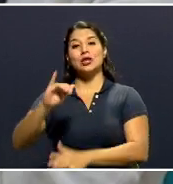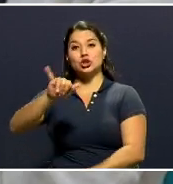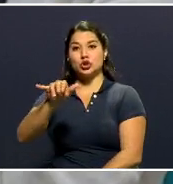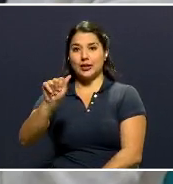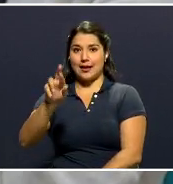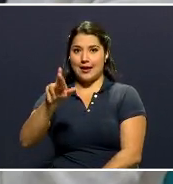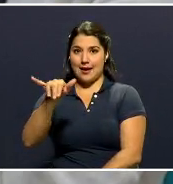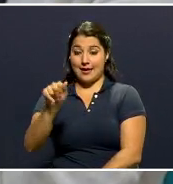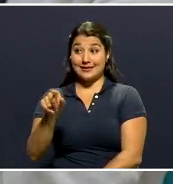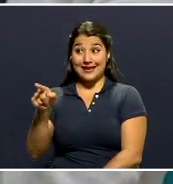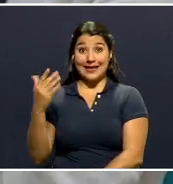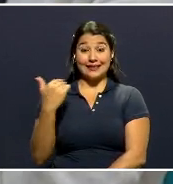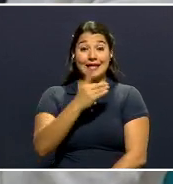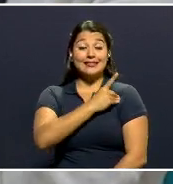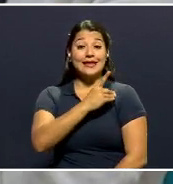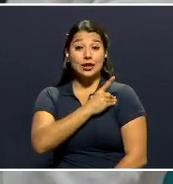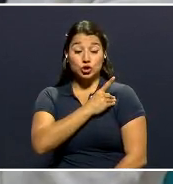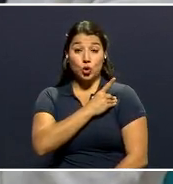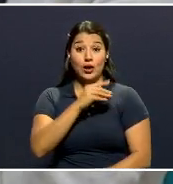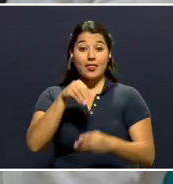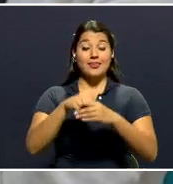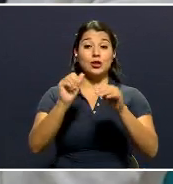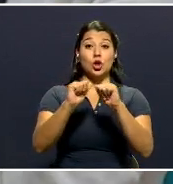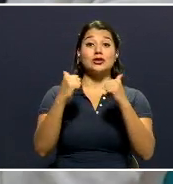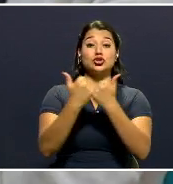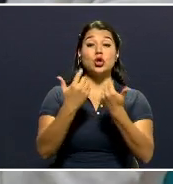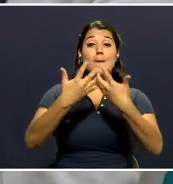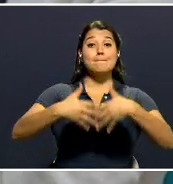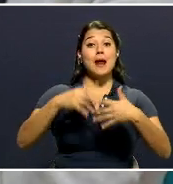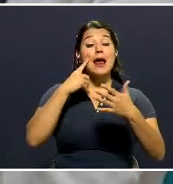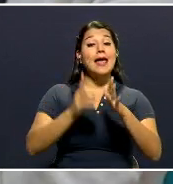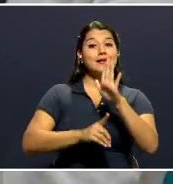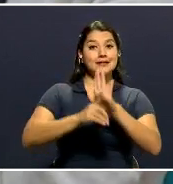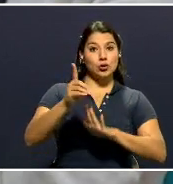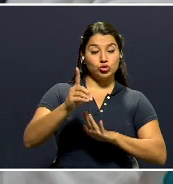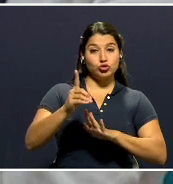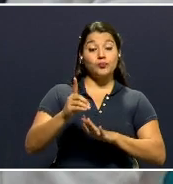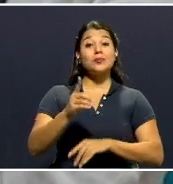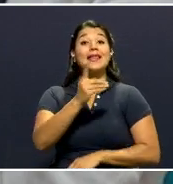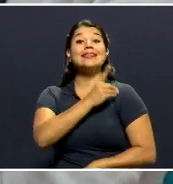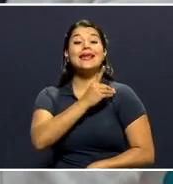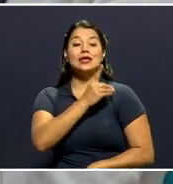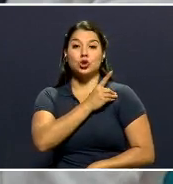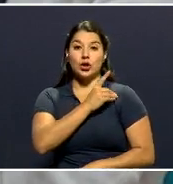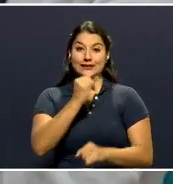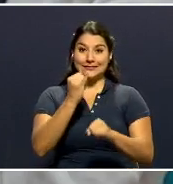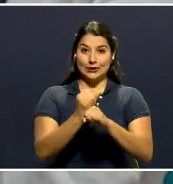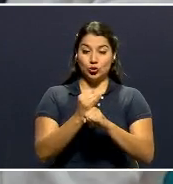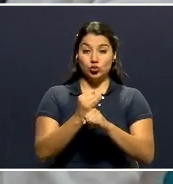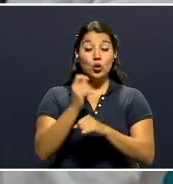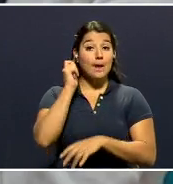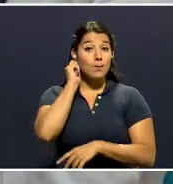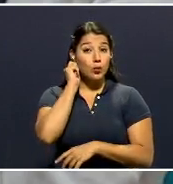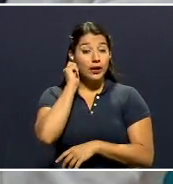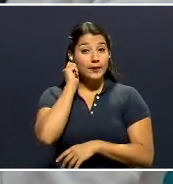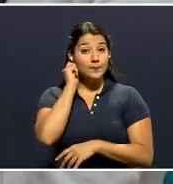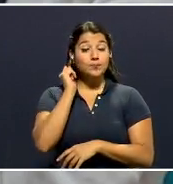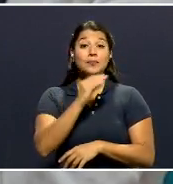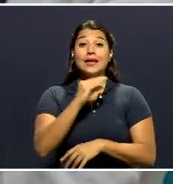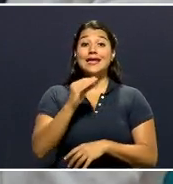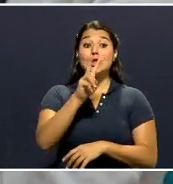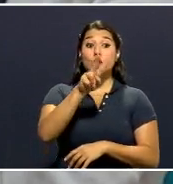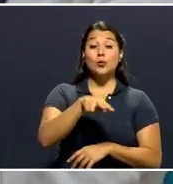Araya. Fue directora ejecutiva de la Asociación Empresarial para el Desarrollo, directora del Instituto Nacional de la Mujer y